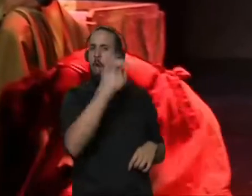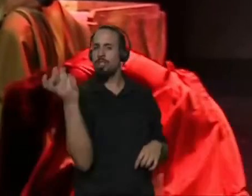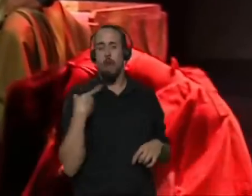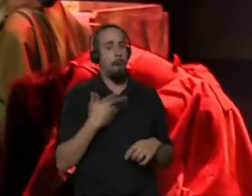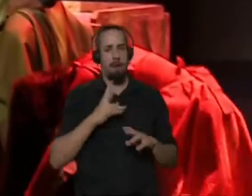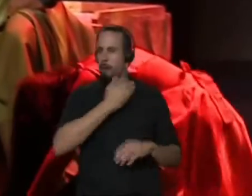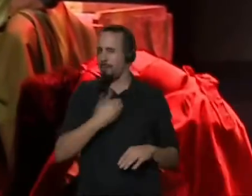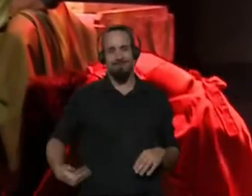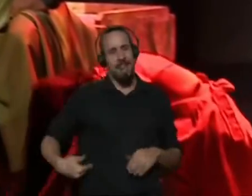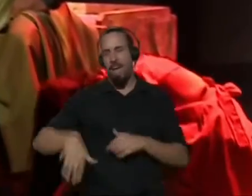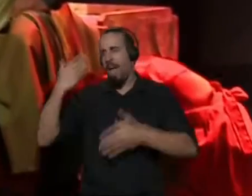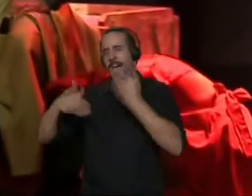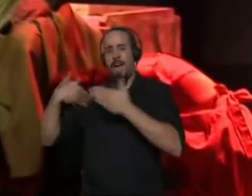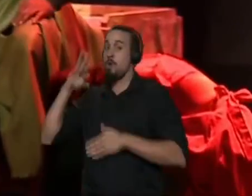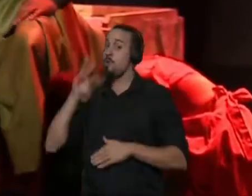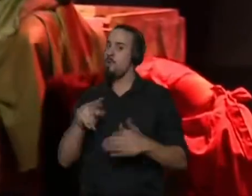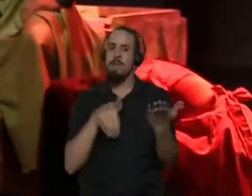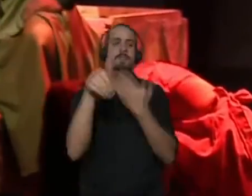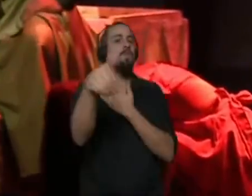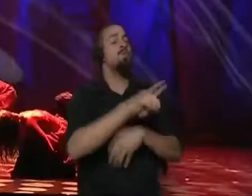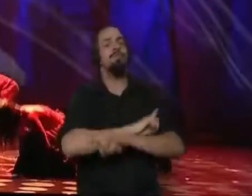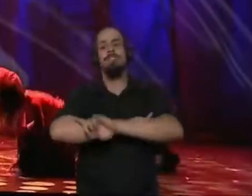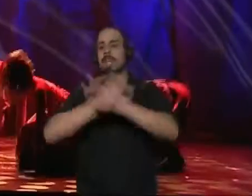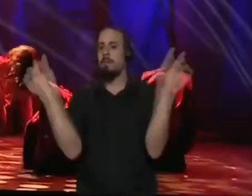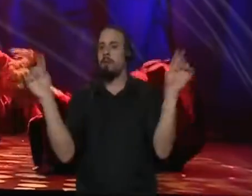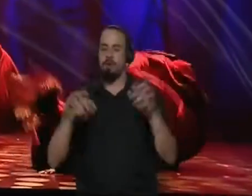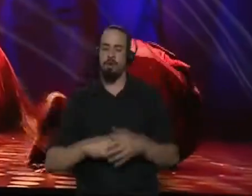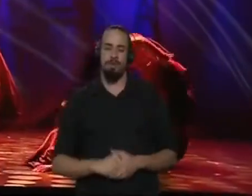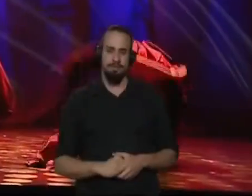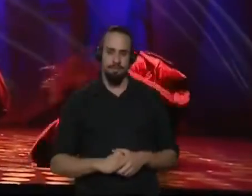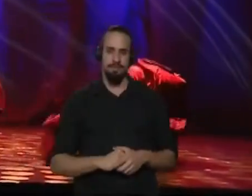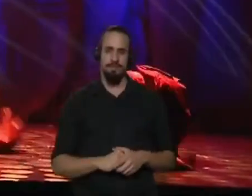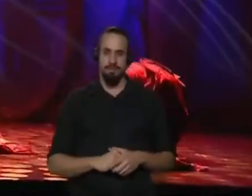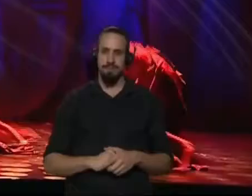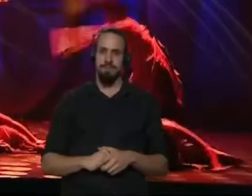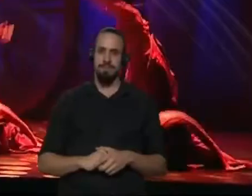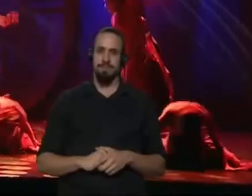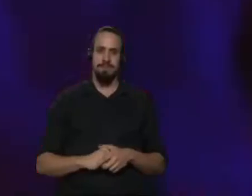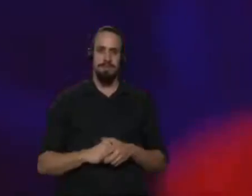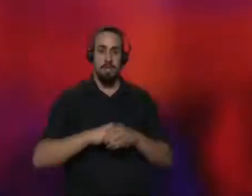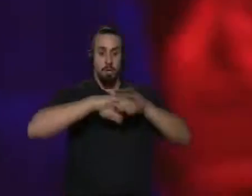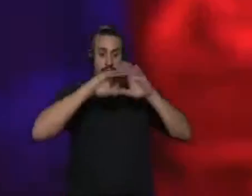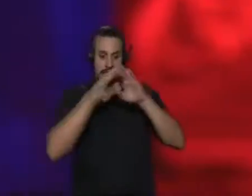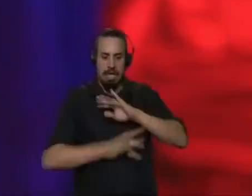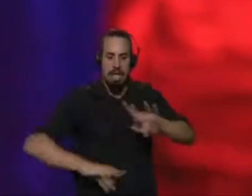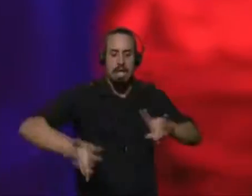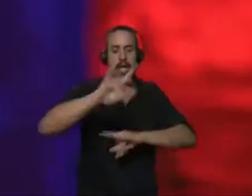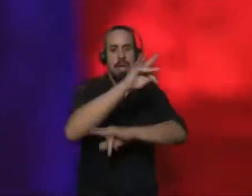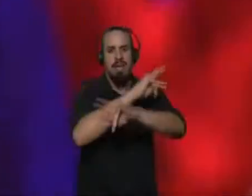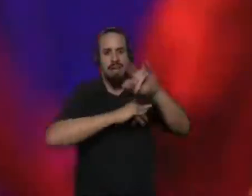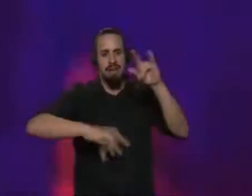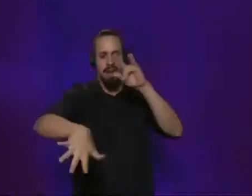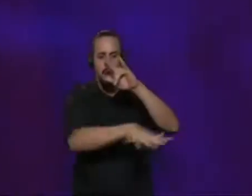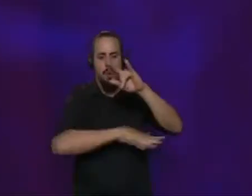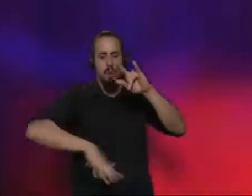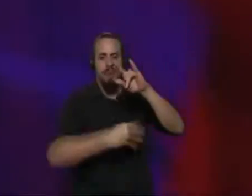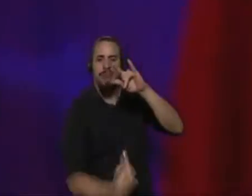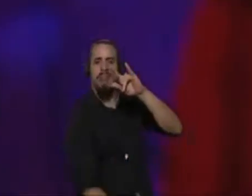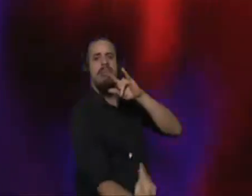propietarios y nunca los va a tener. Abrió su vientre fecundo,